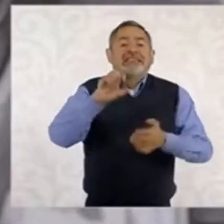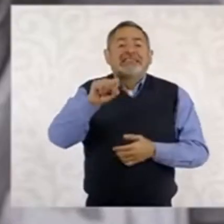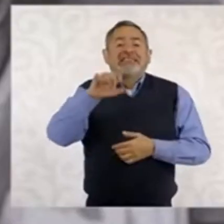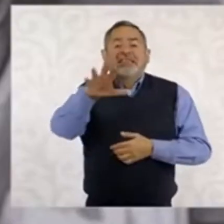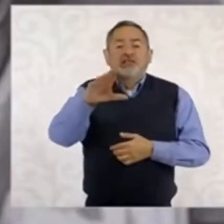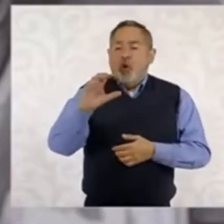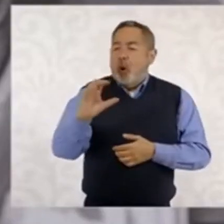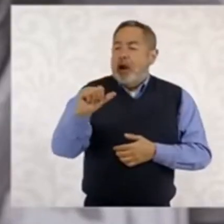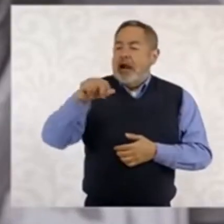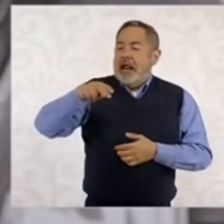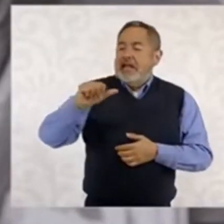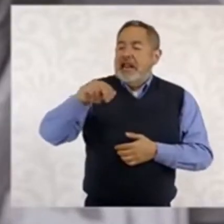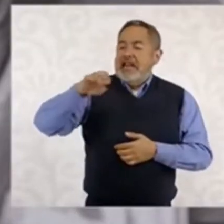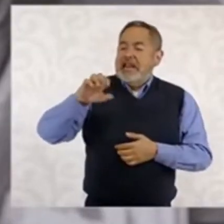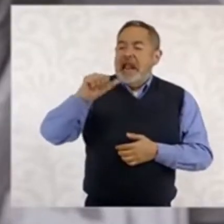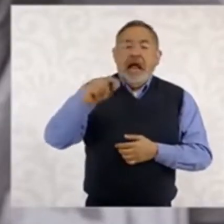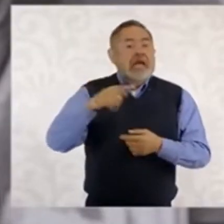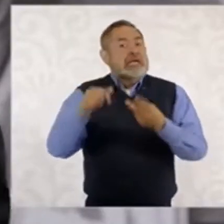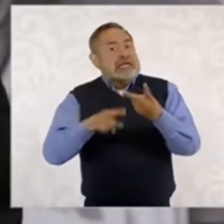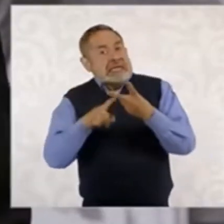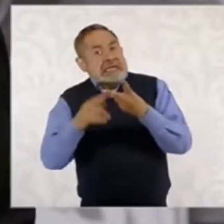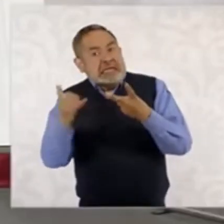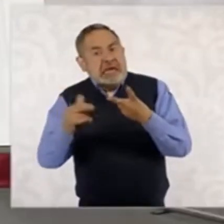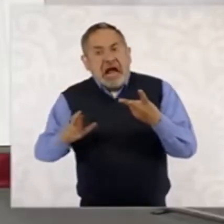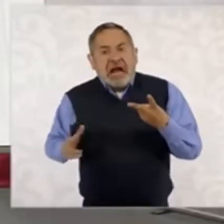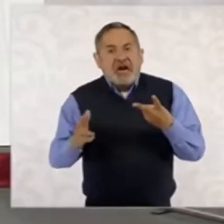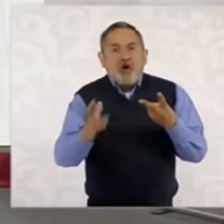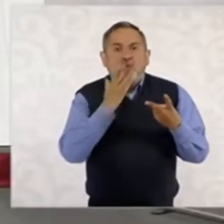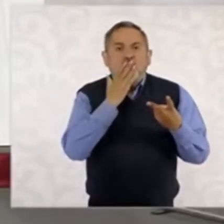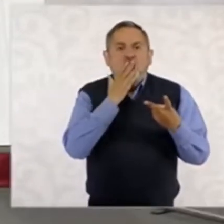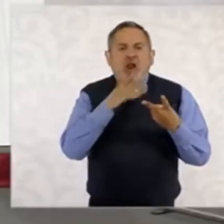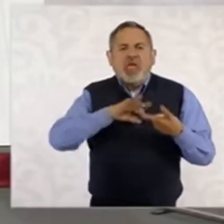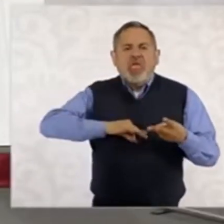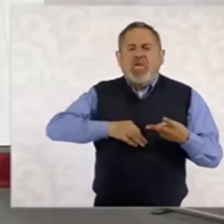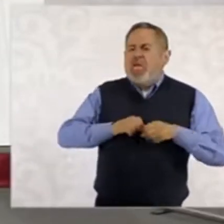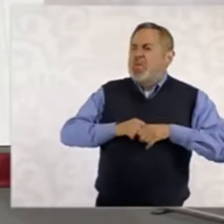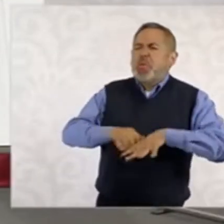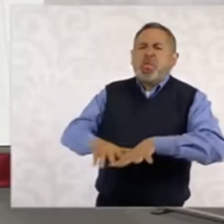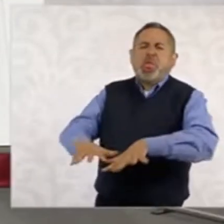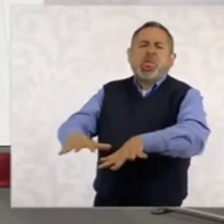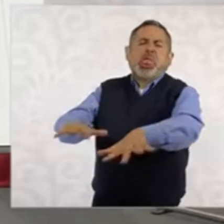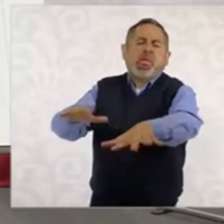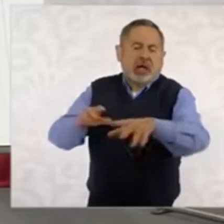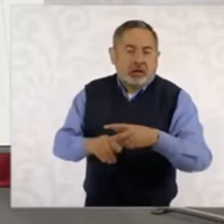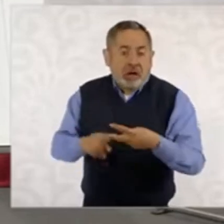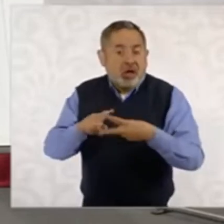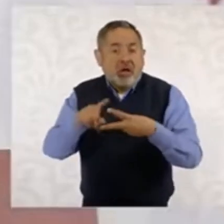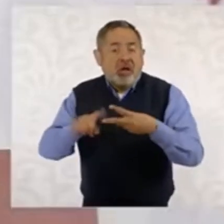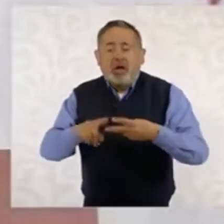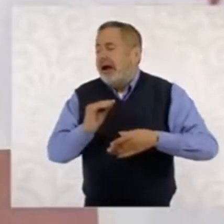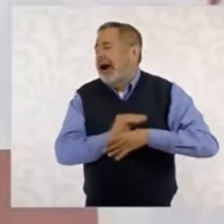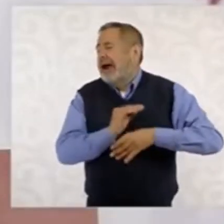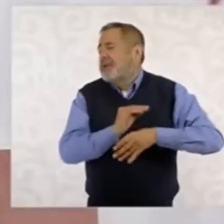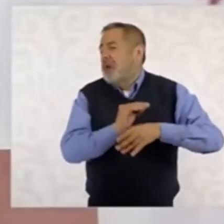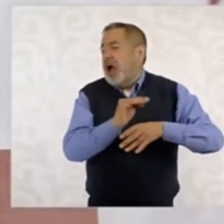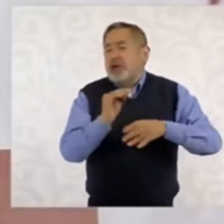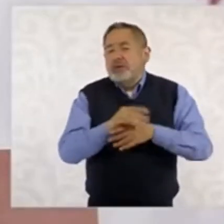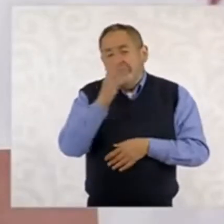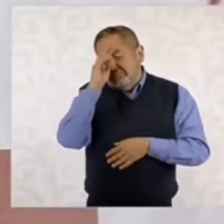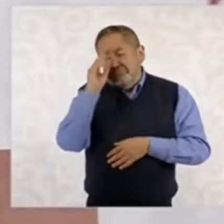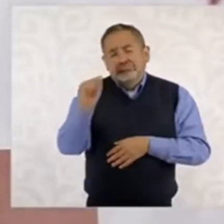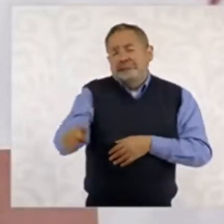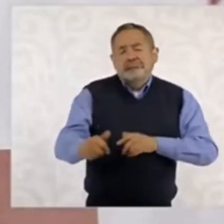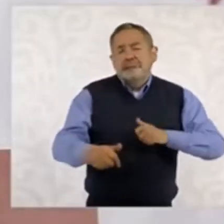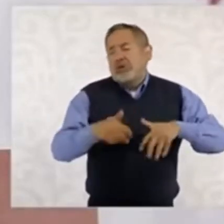Cananea y la contaminación del río Sonora. Ambos conflictos fueron abandonados a su